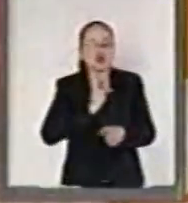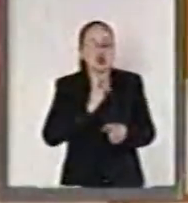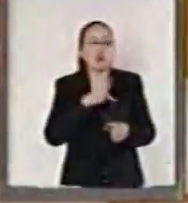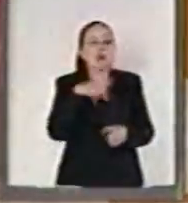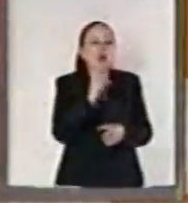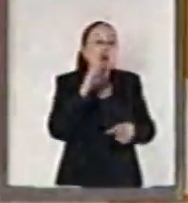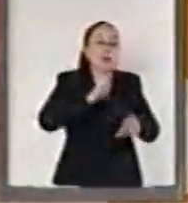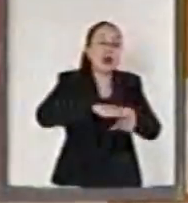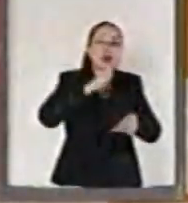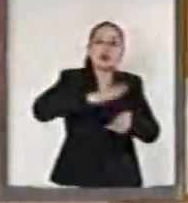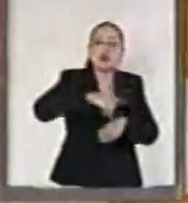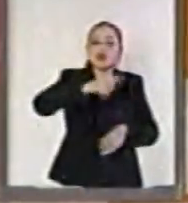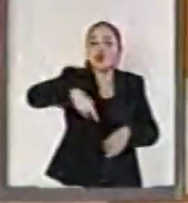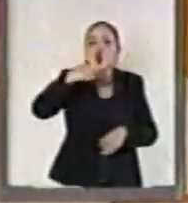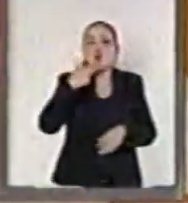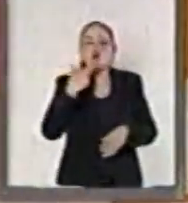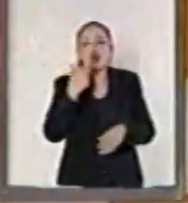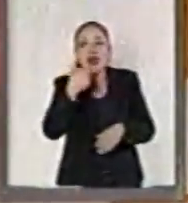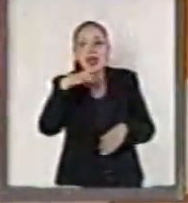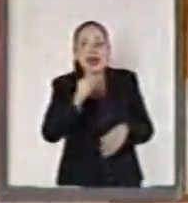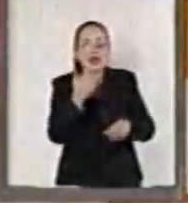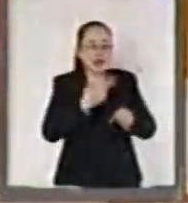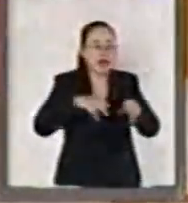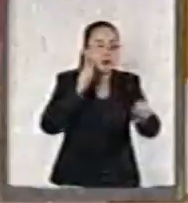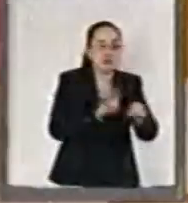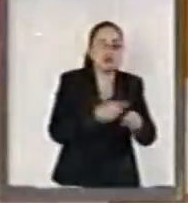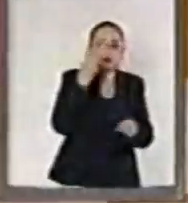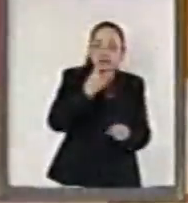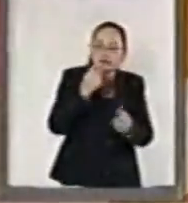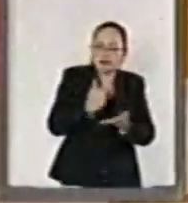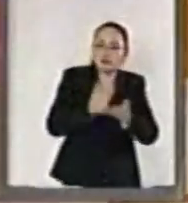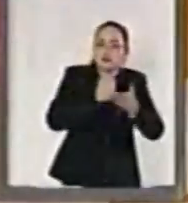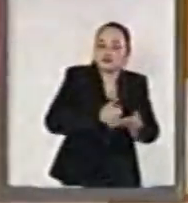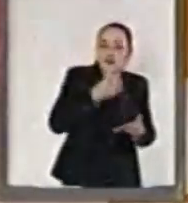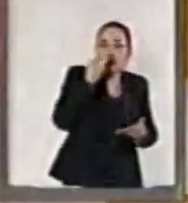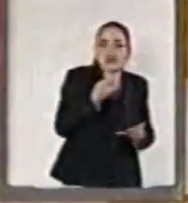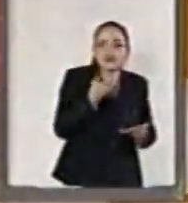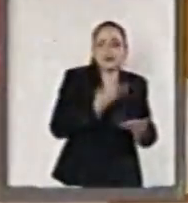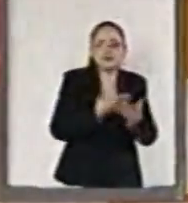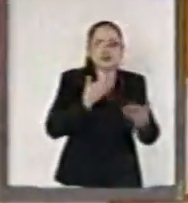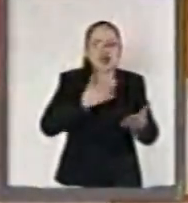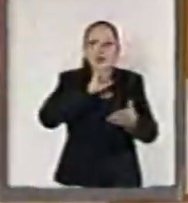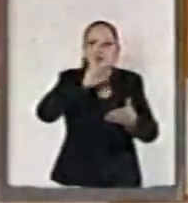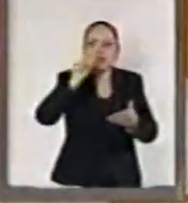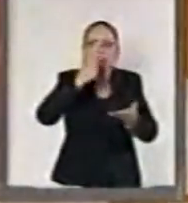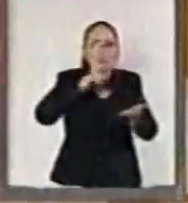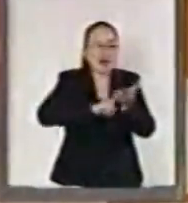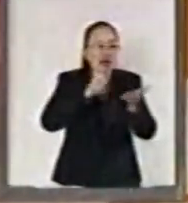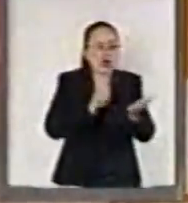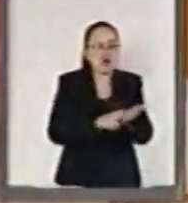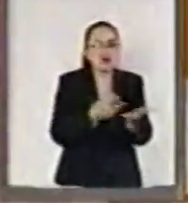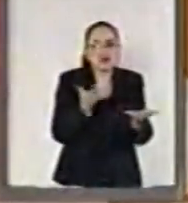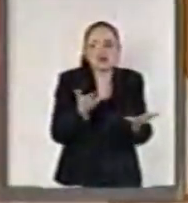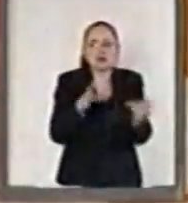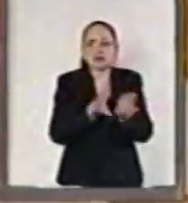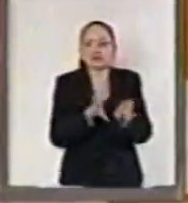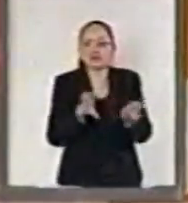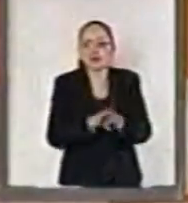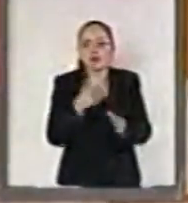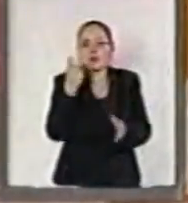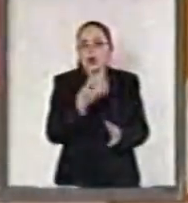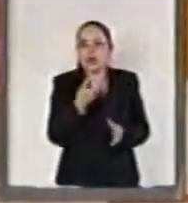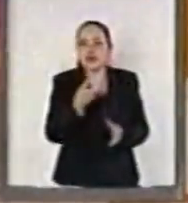industria que utiliza el gas natural como un insumo y le están aumentando el precio del gas. Y